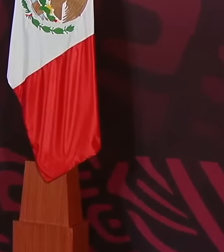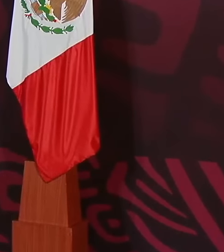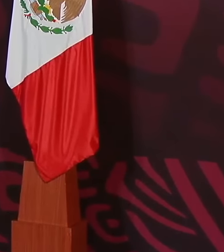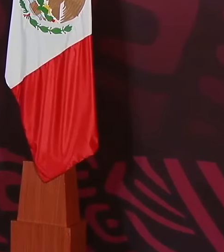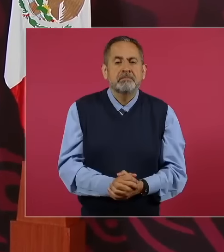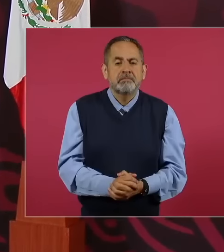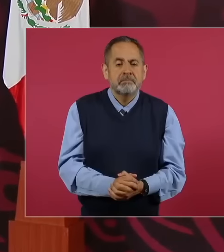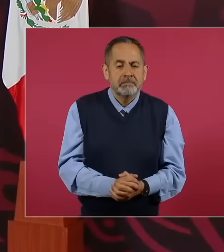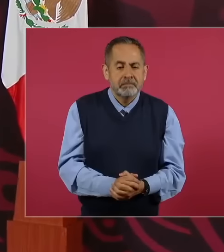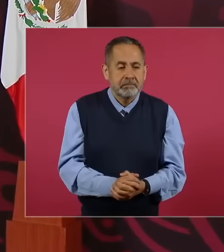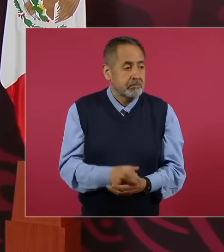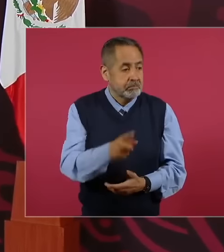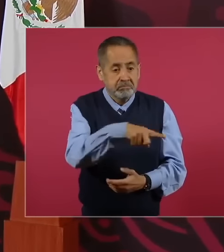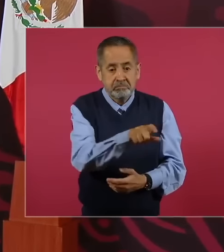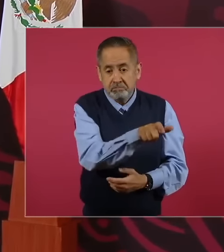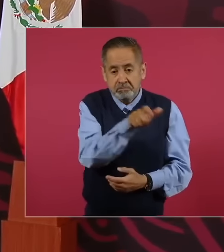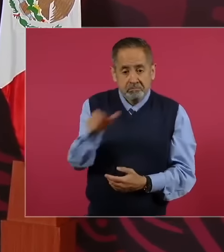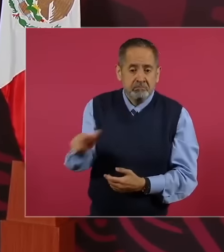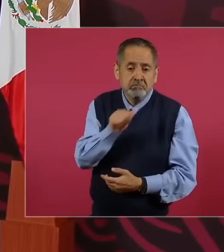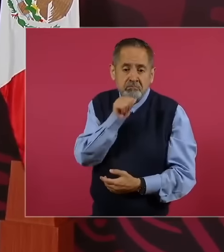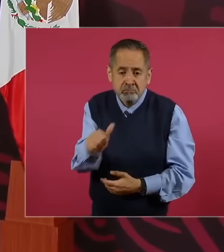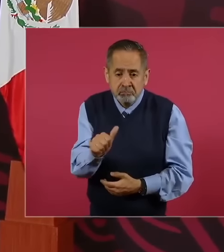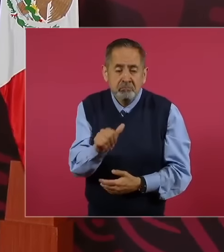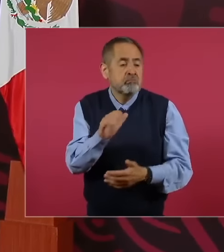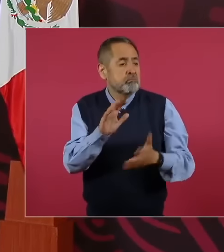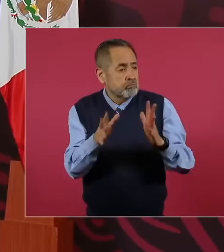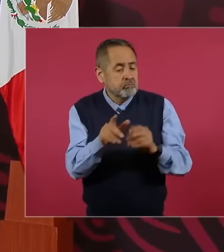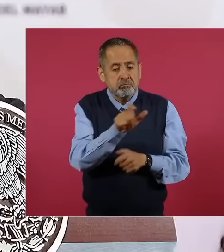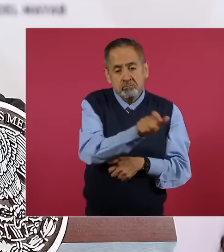les devolvían los impuestos.